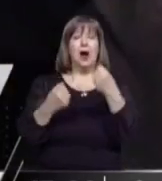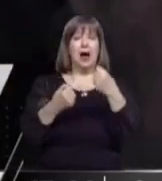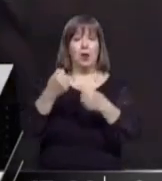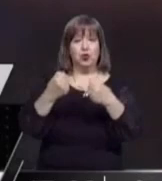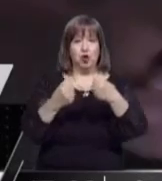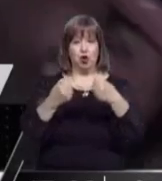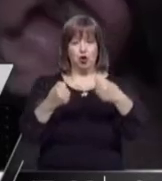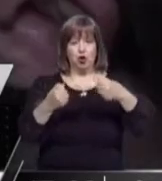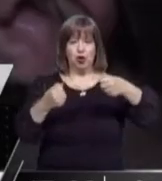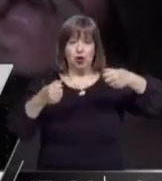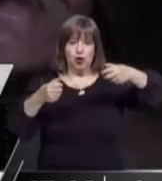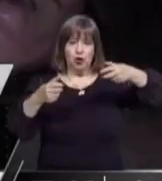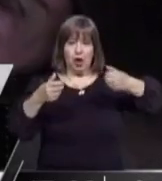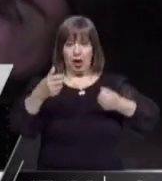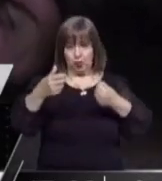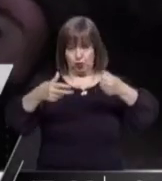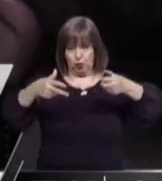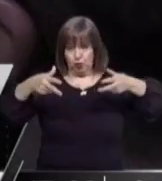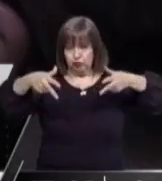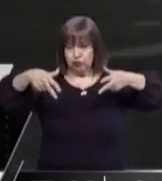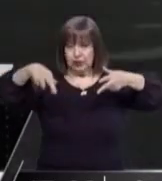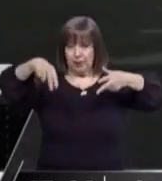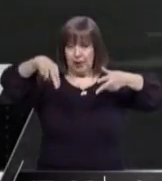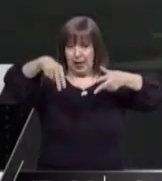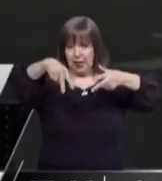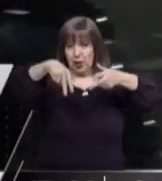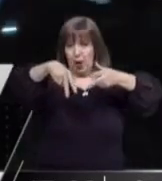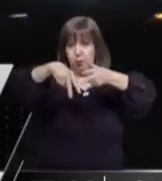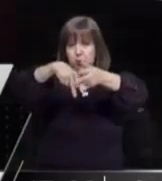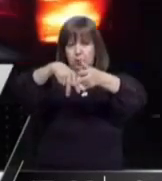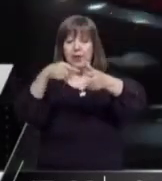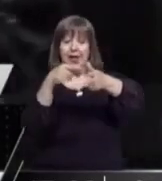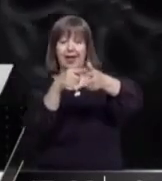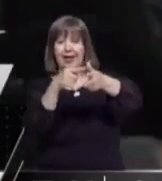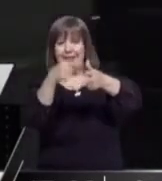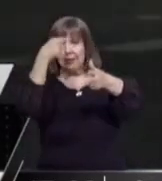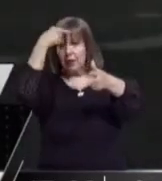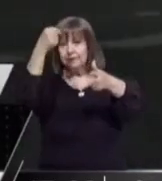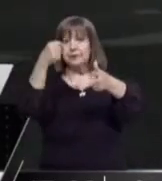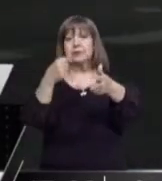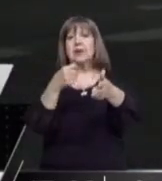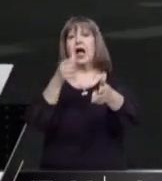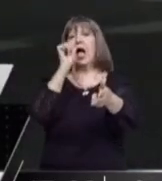conducción antirreglamentaria de un vehículo. Esto es el que conduce con